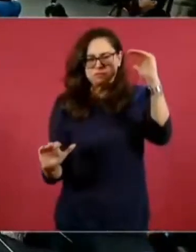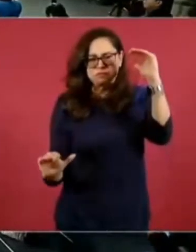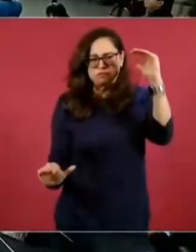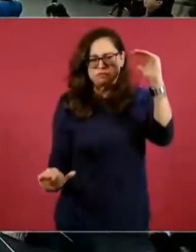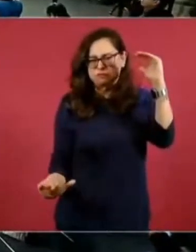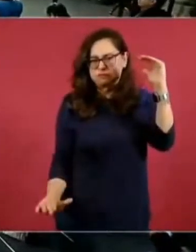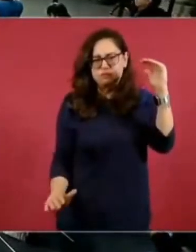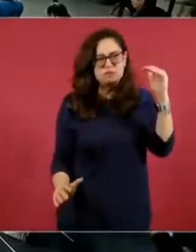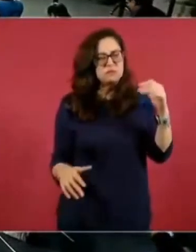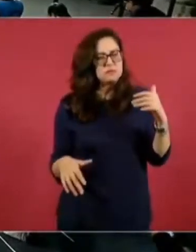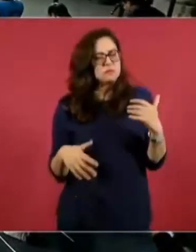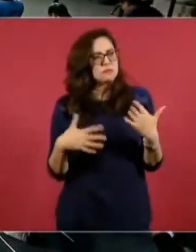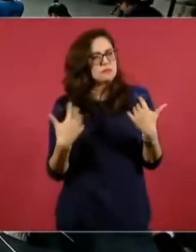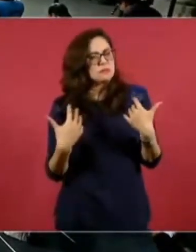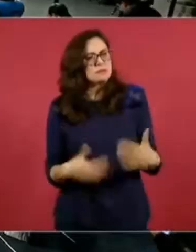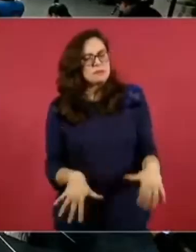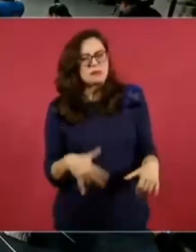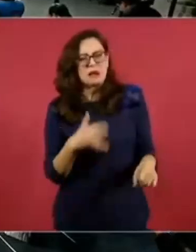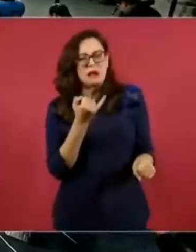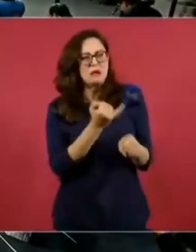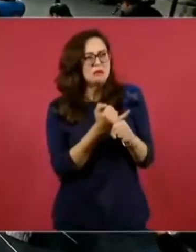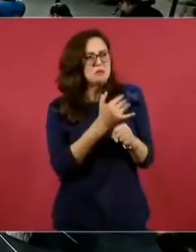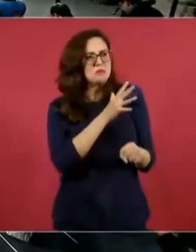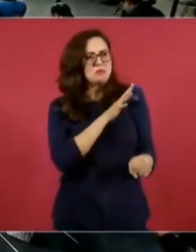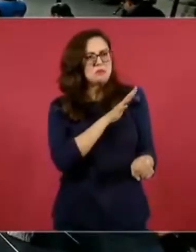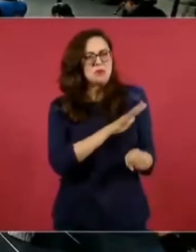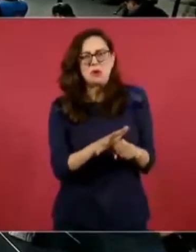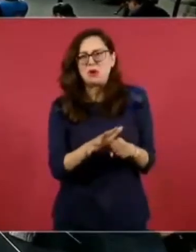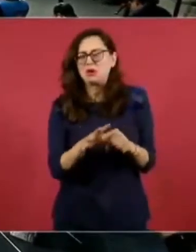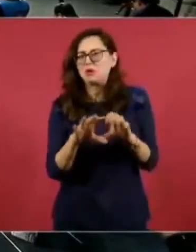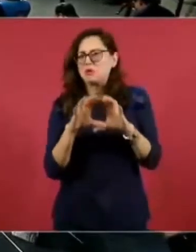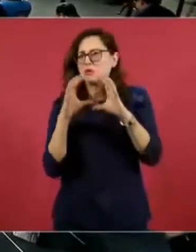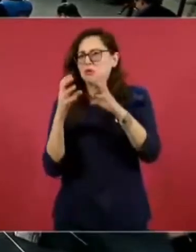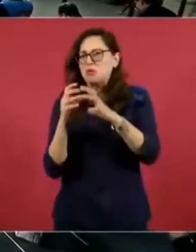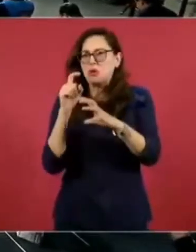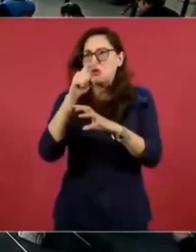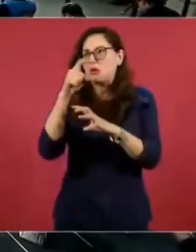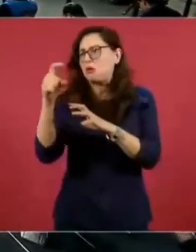1813. Y los sentimientos de la nación,